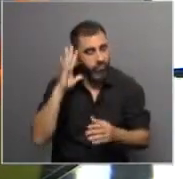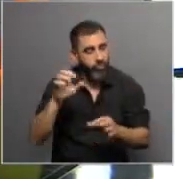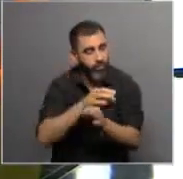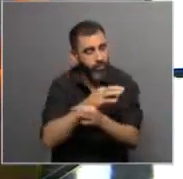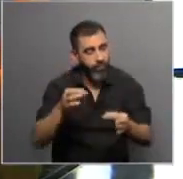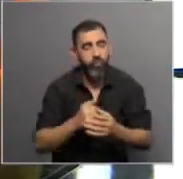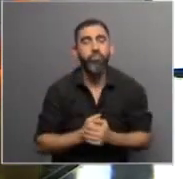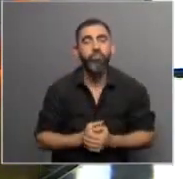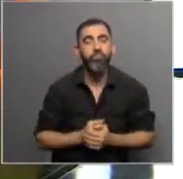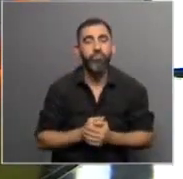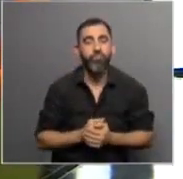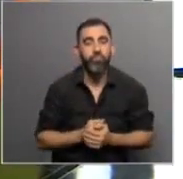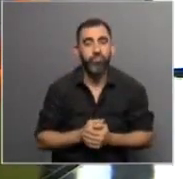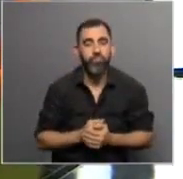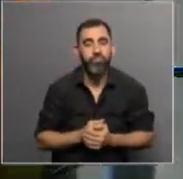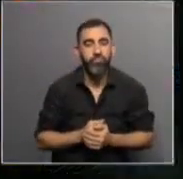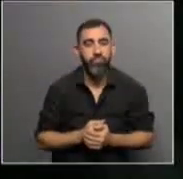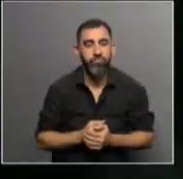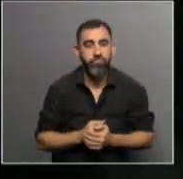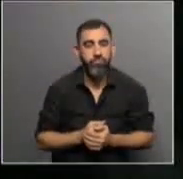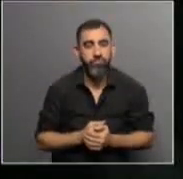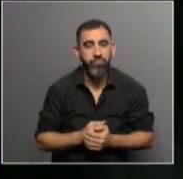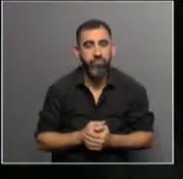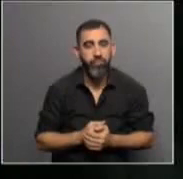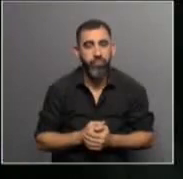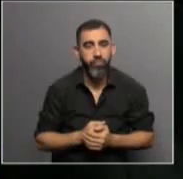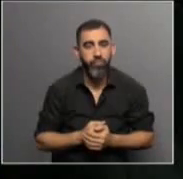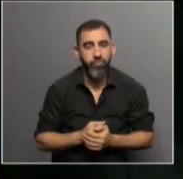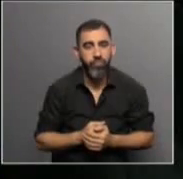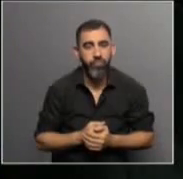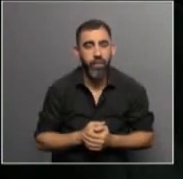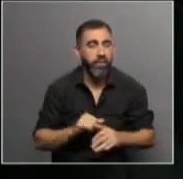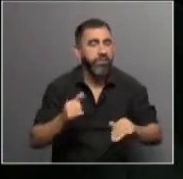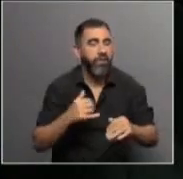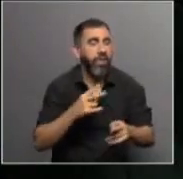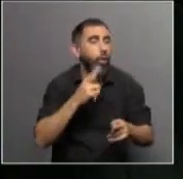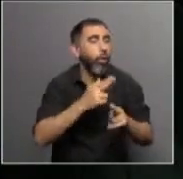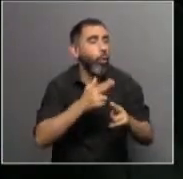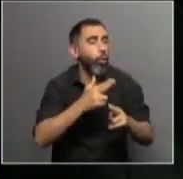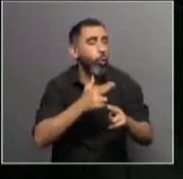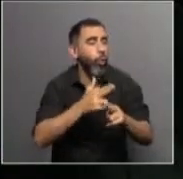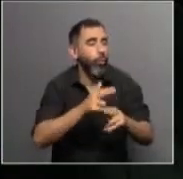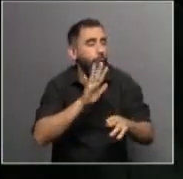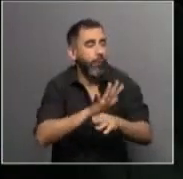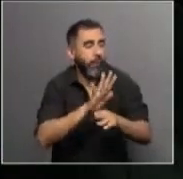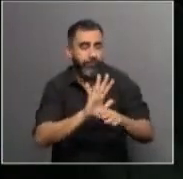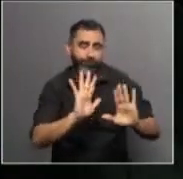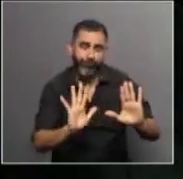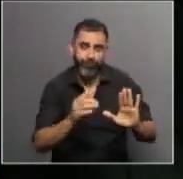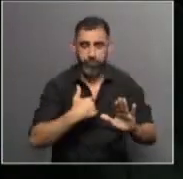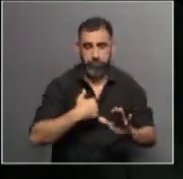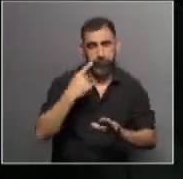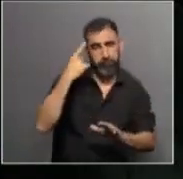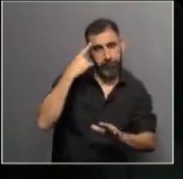Pablo, muchas gracias. Muchas gracias. A ver, ya de por sí el nombre tiene como un guiño, ¿no? A mí me hizo